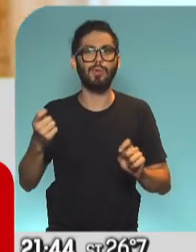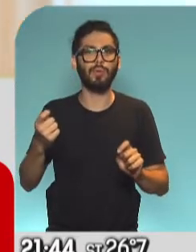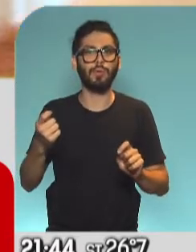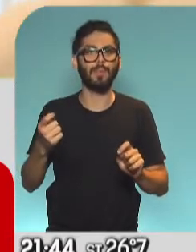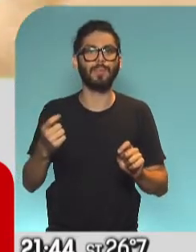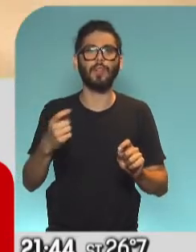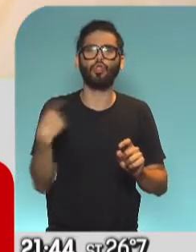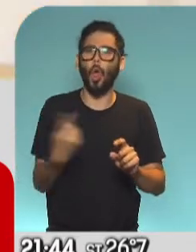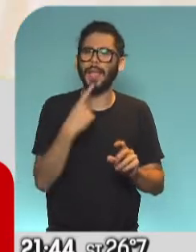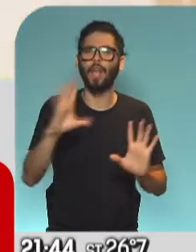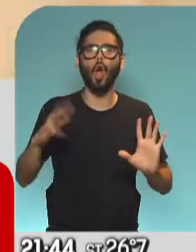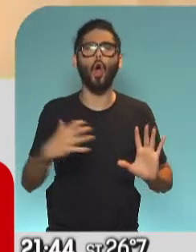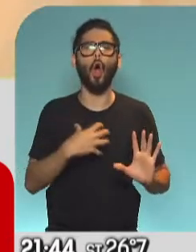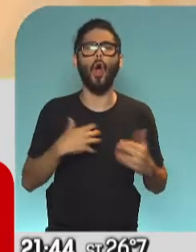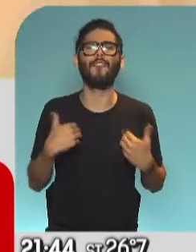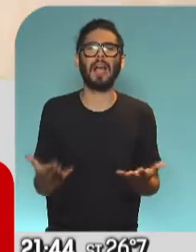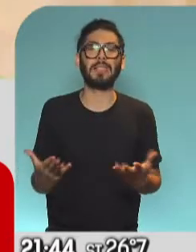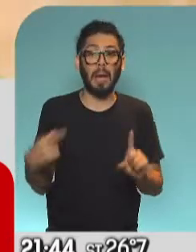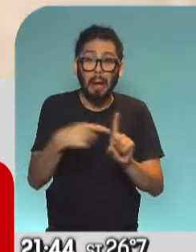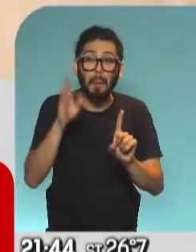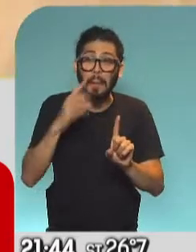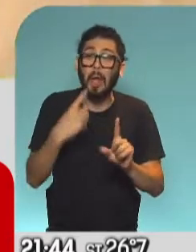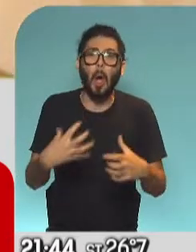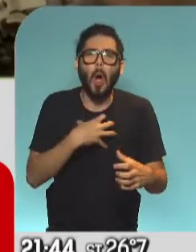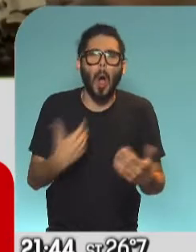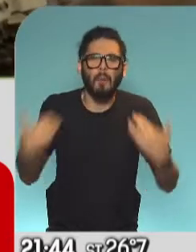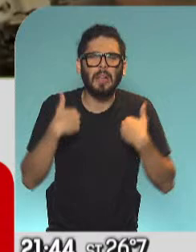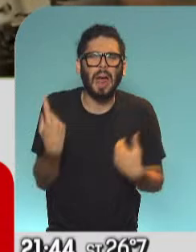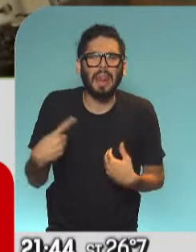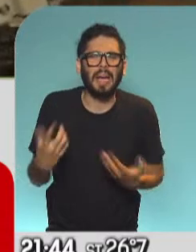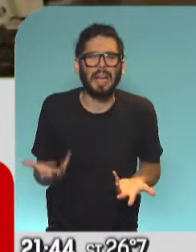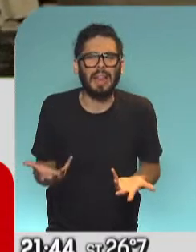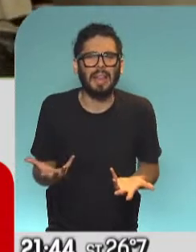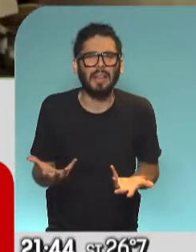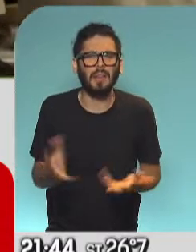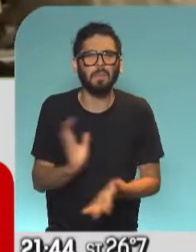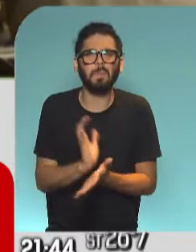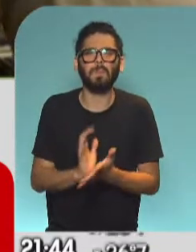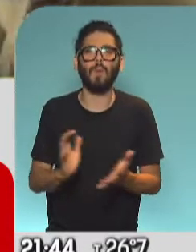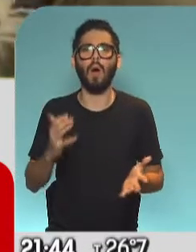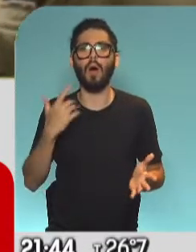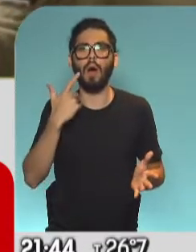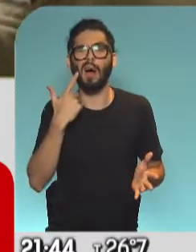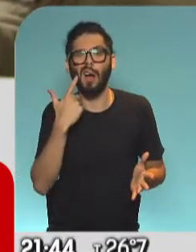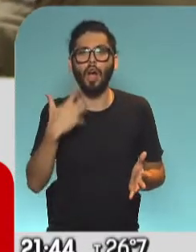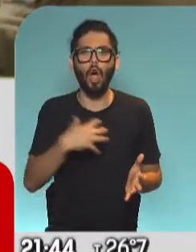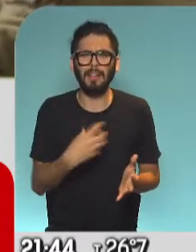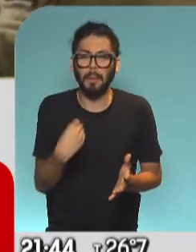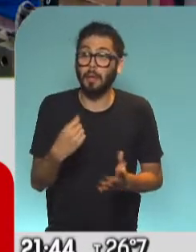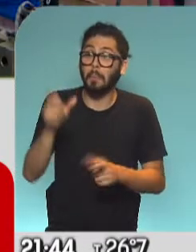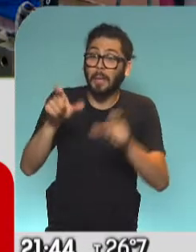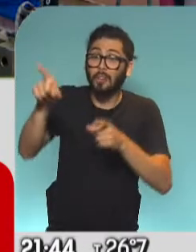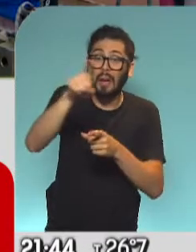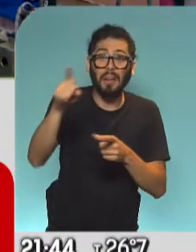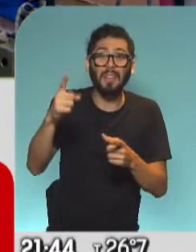de confianza. Y uno se preguntaba, ¿confianza en qué? Porque ¿por qué iban a hacer gestos de confianza a los acreedores? Y ellos, en realidad, le